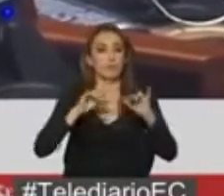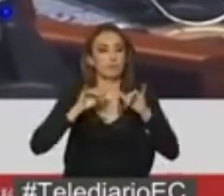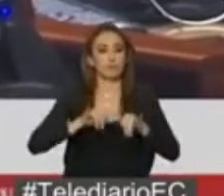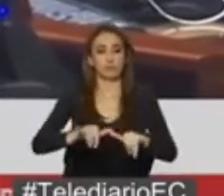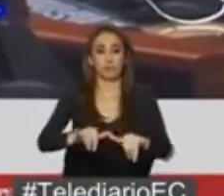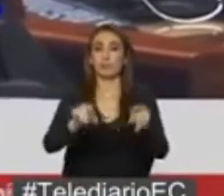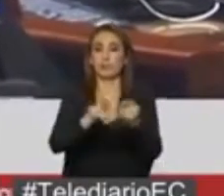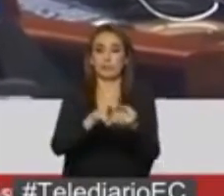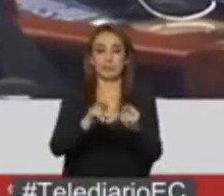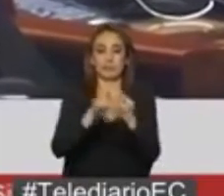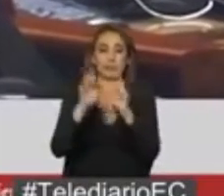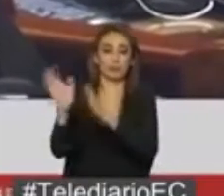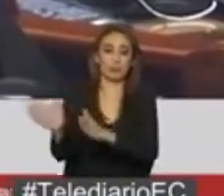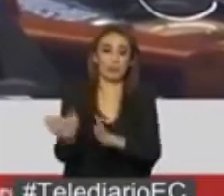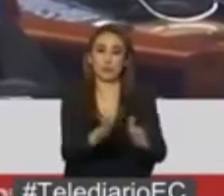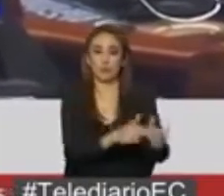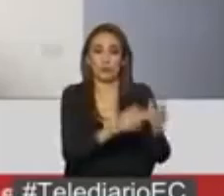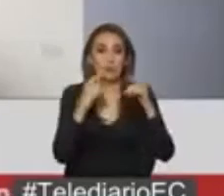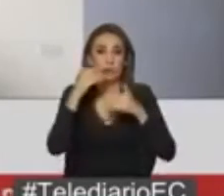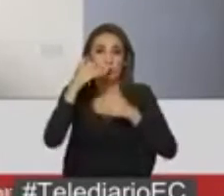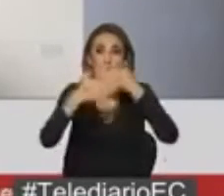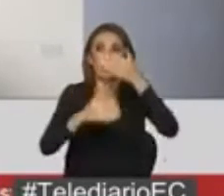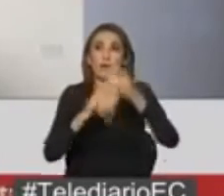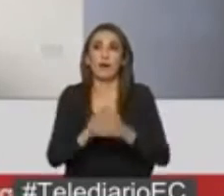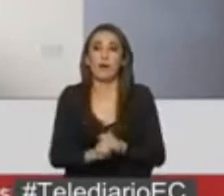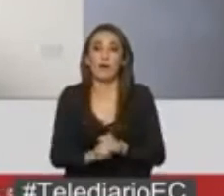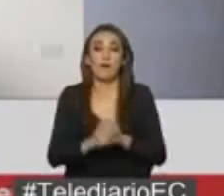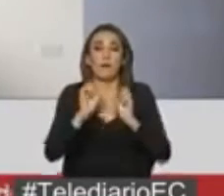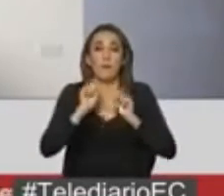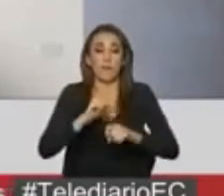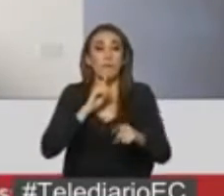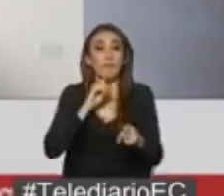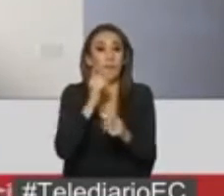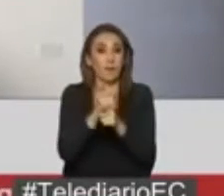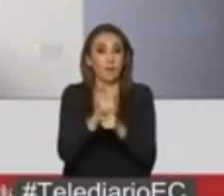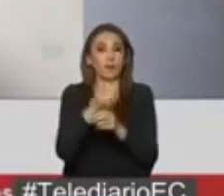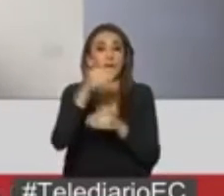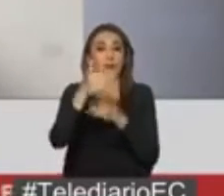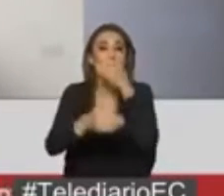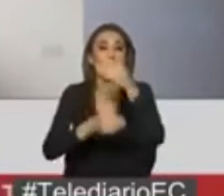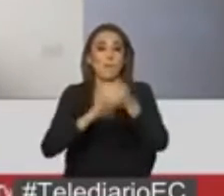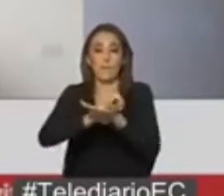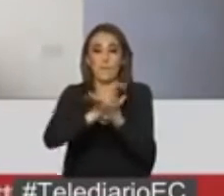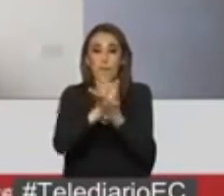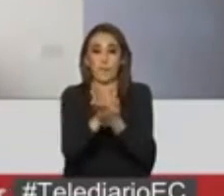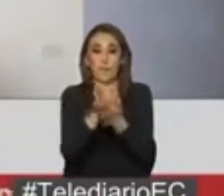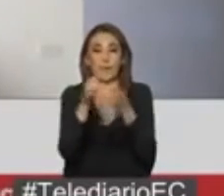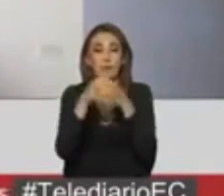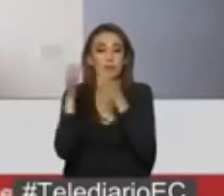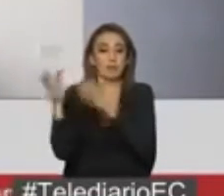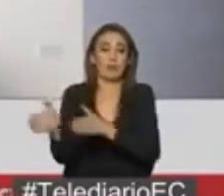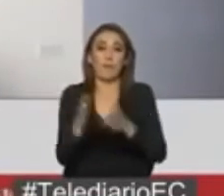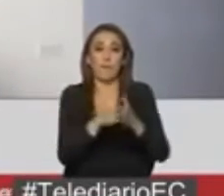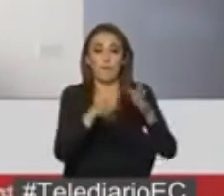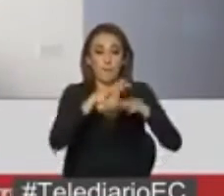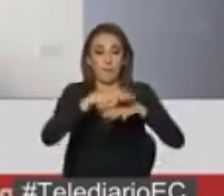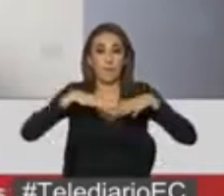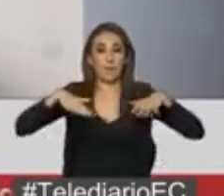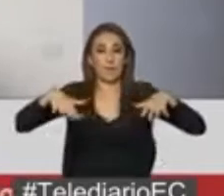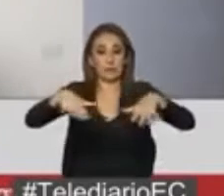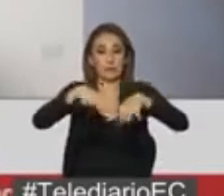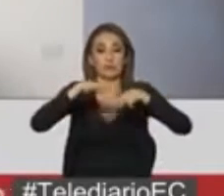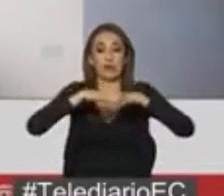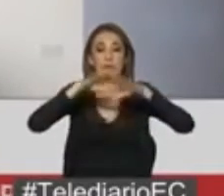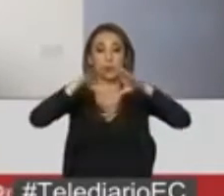Marcelo Espinel, del Observatorio Legislativo. Considerando que la Asamblea Nacional, de acuerdo a la Ley Orgánica de la Función Legislativa,